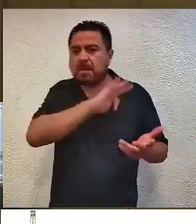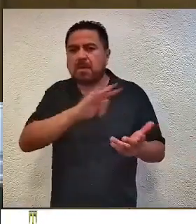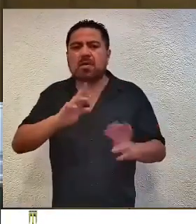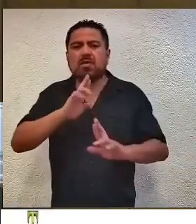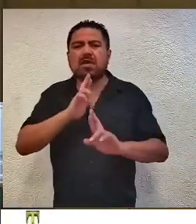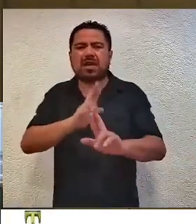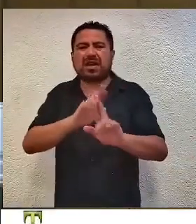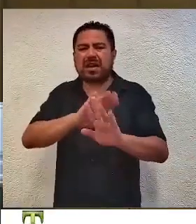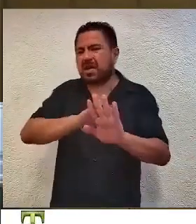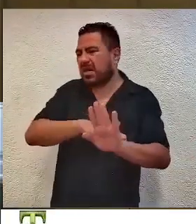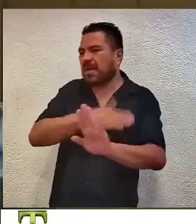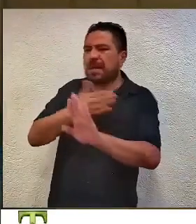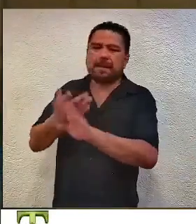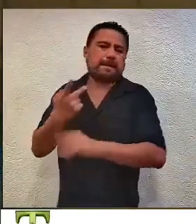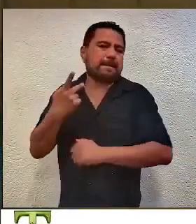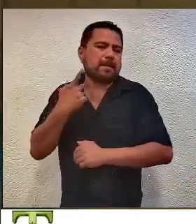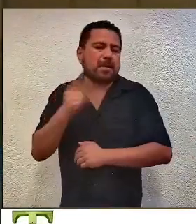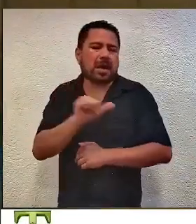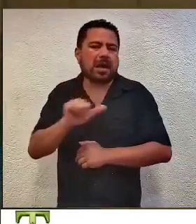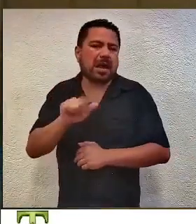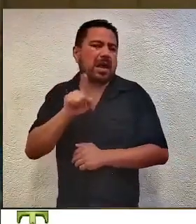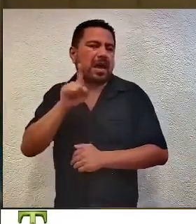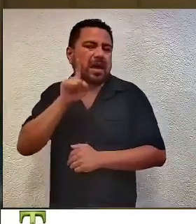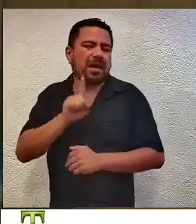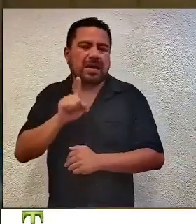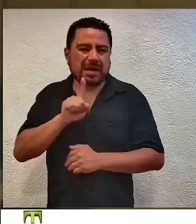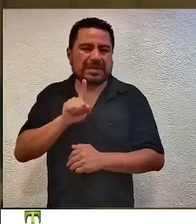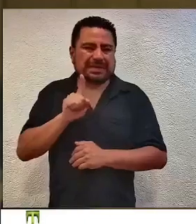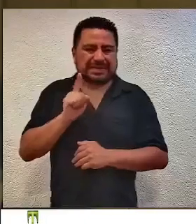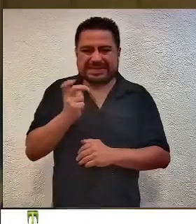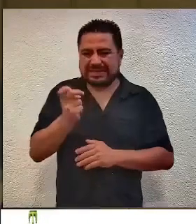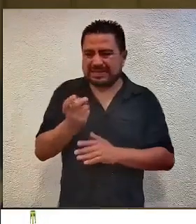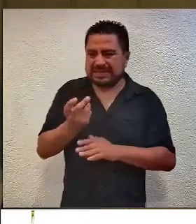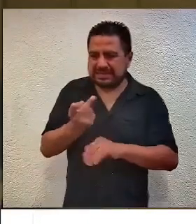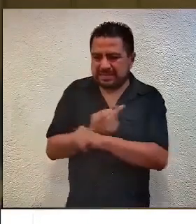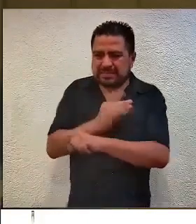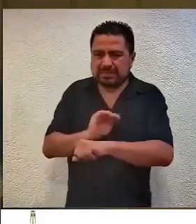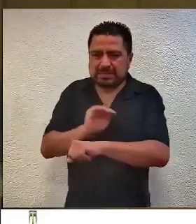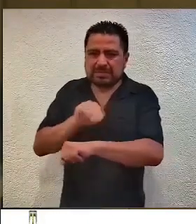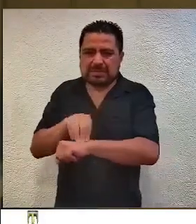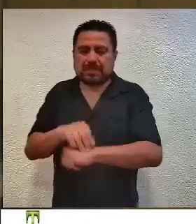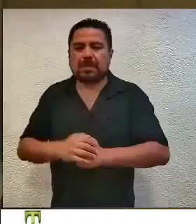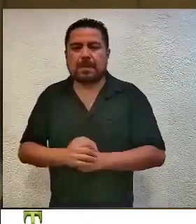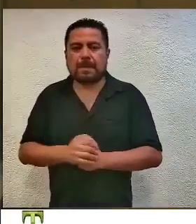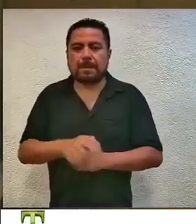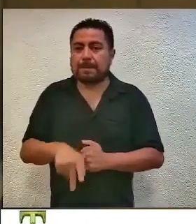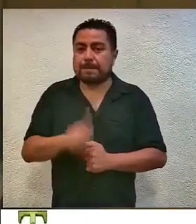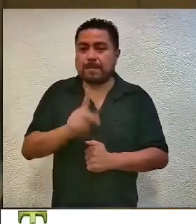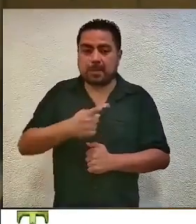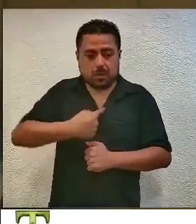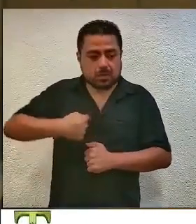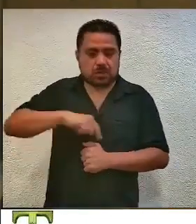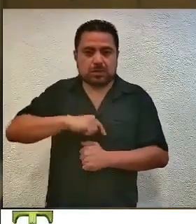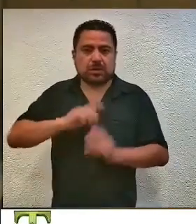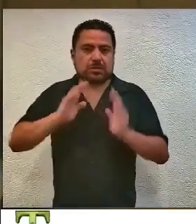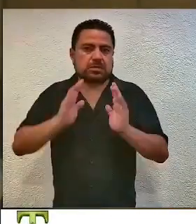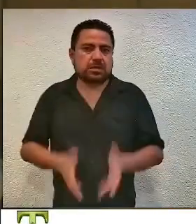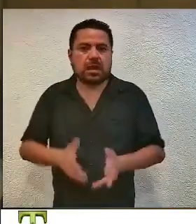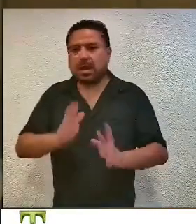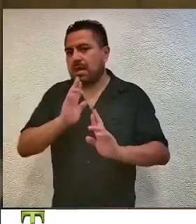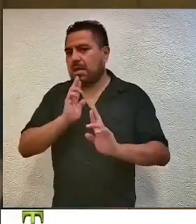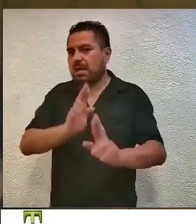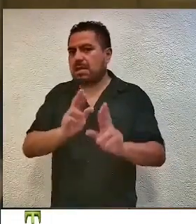esta violencia política de género a partir de los hechos que se le están diciendo. Pero nosotros ya estamos resolviendo por